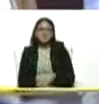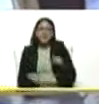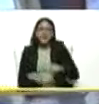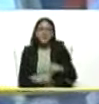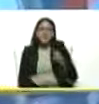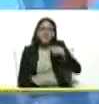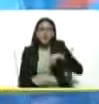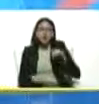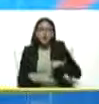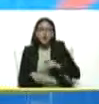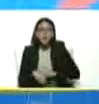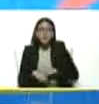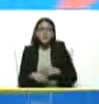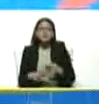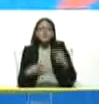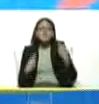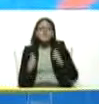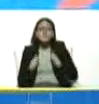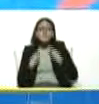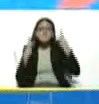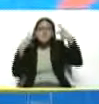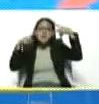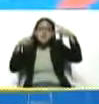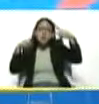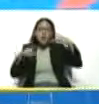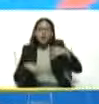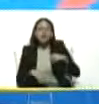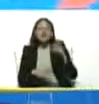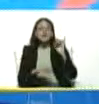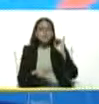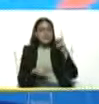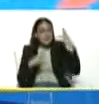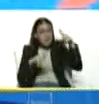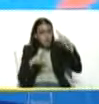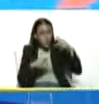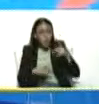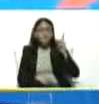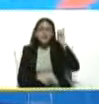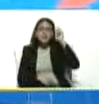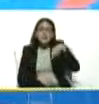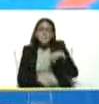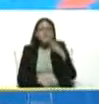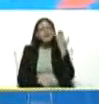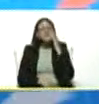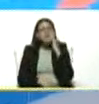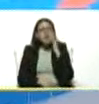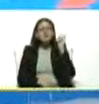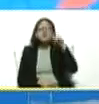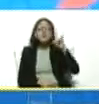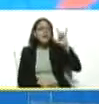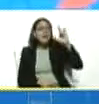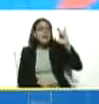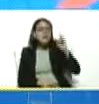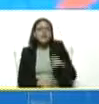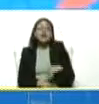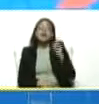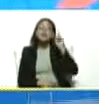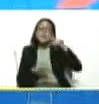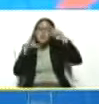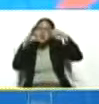por TikTok Live, Instagram Live, Facebook Live, YouTube,